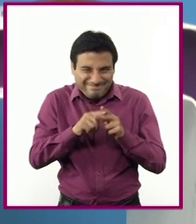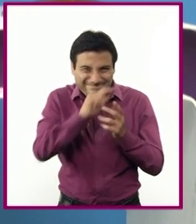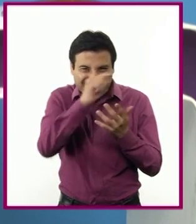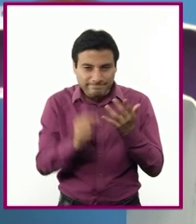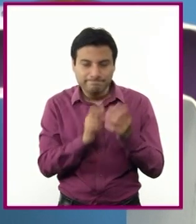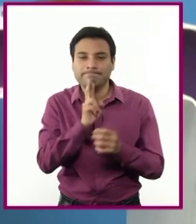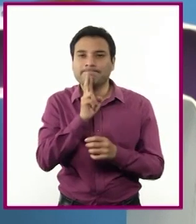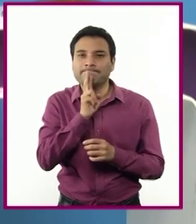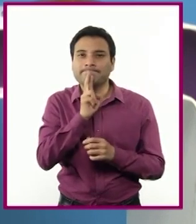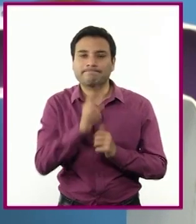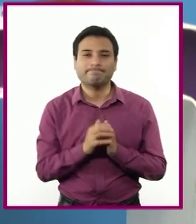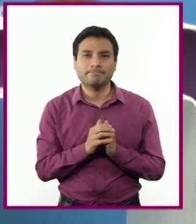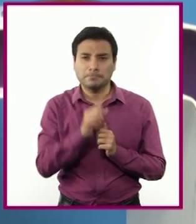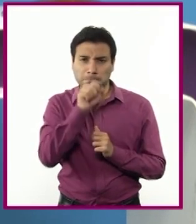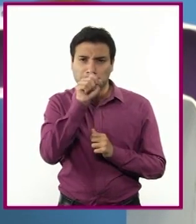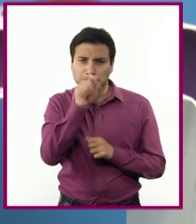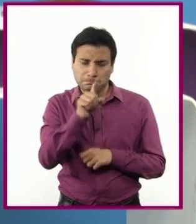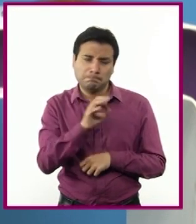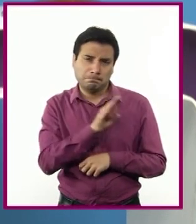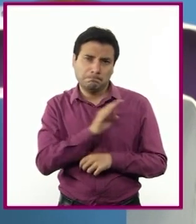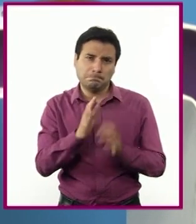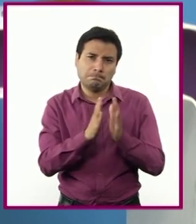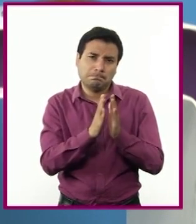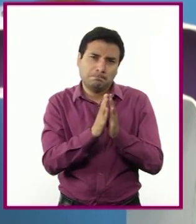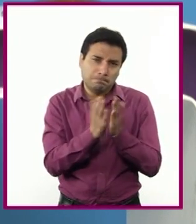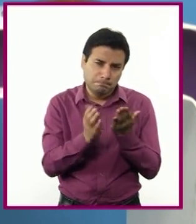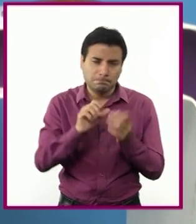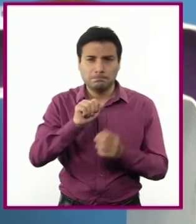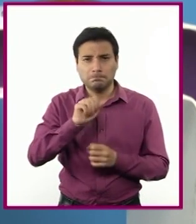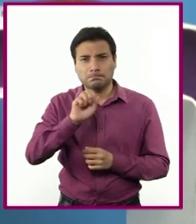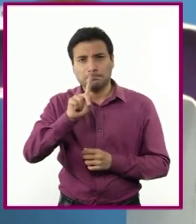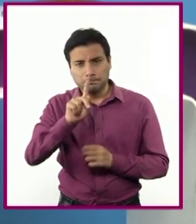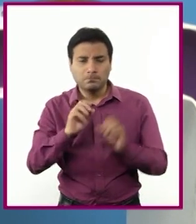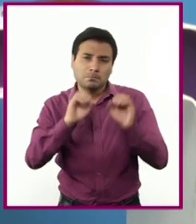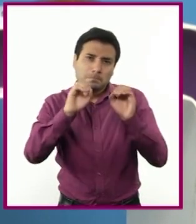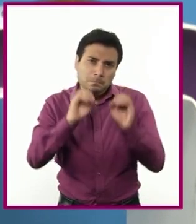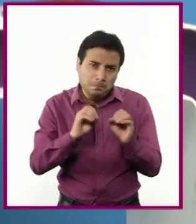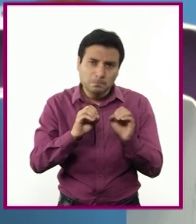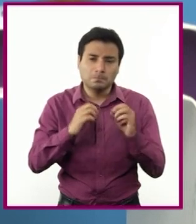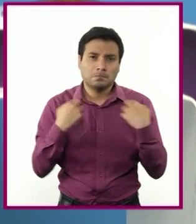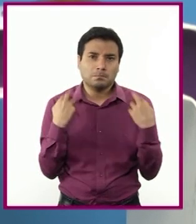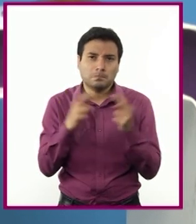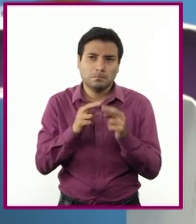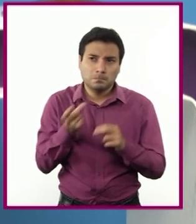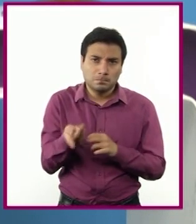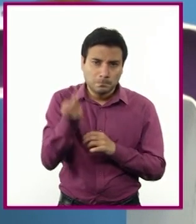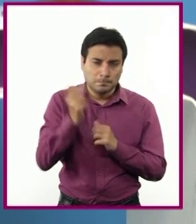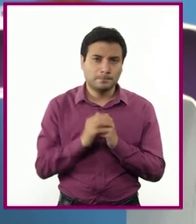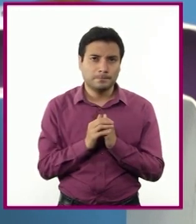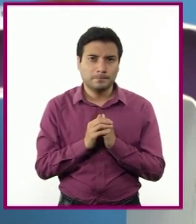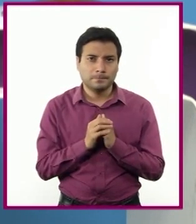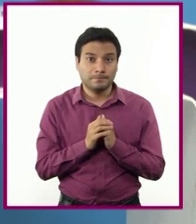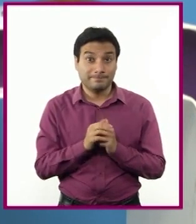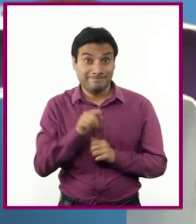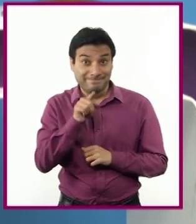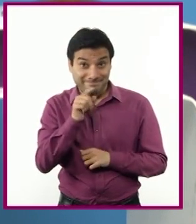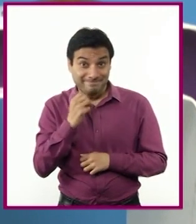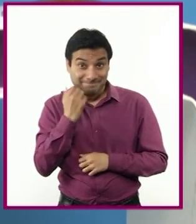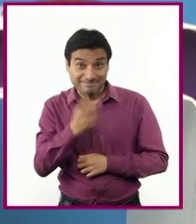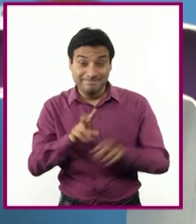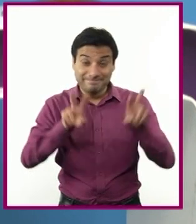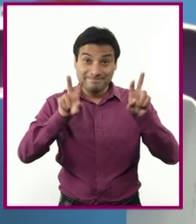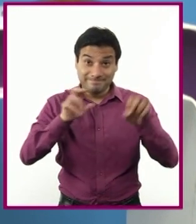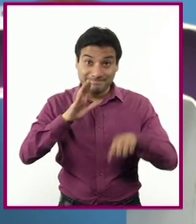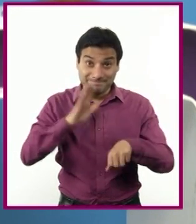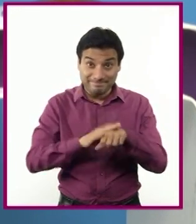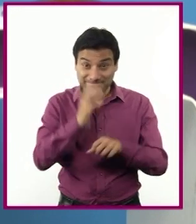inicio. También pueden consultar su libro de texto o pedir apoyo a sus maestros. Si desean conocer más